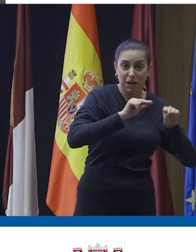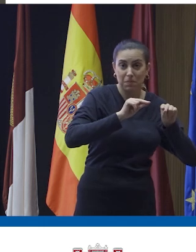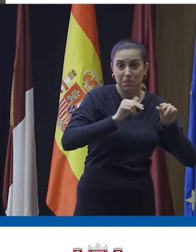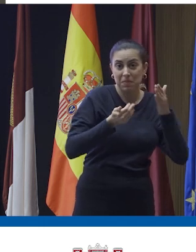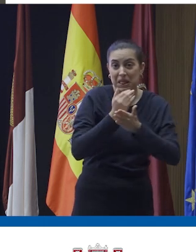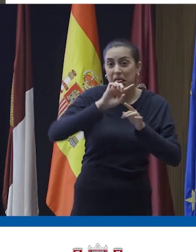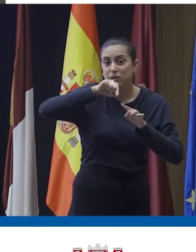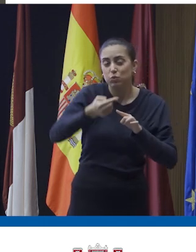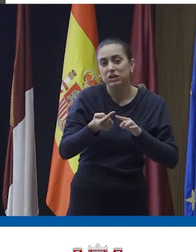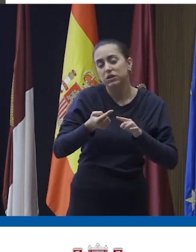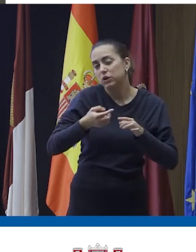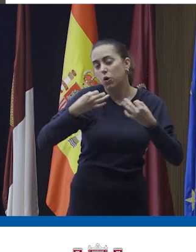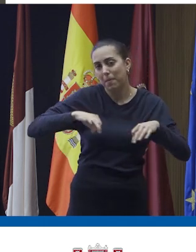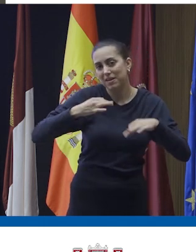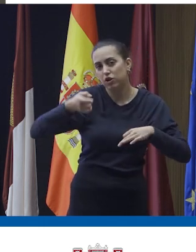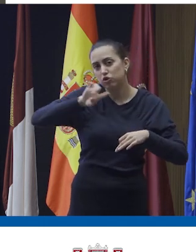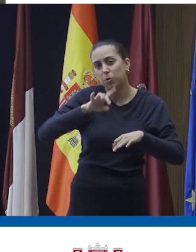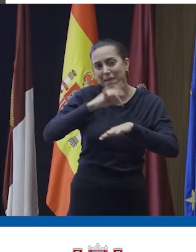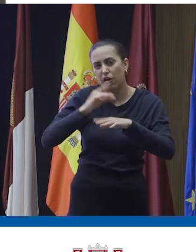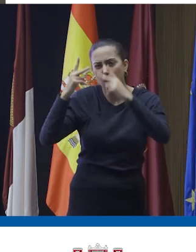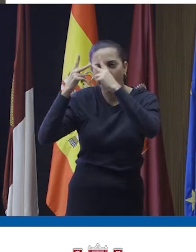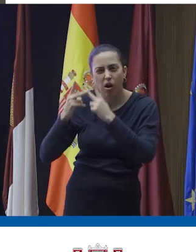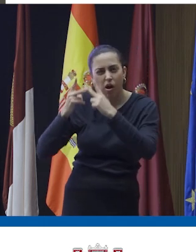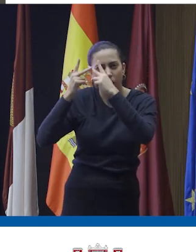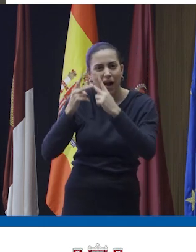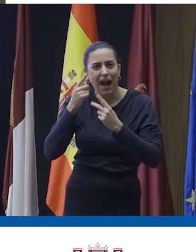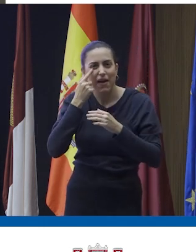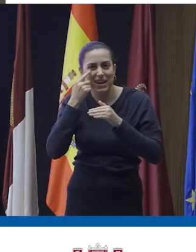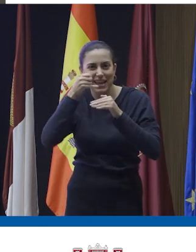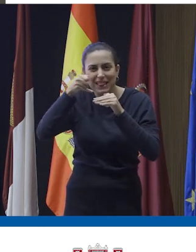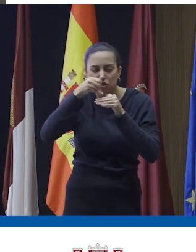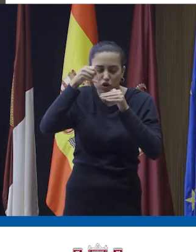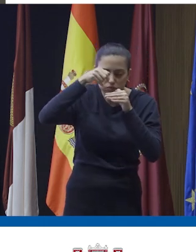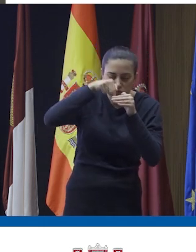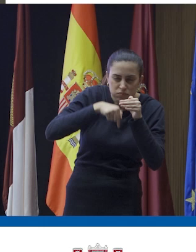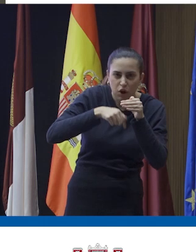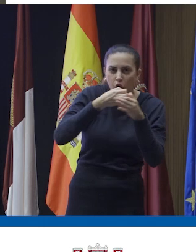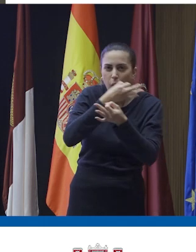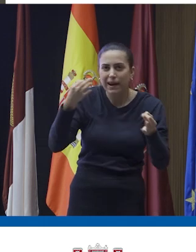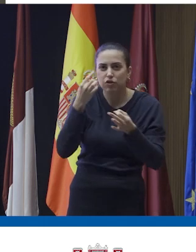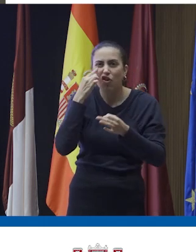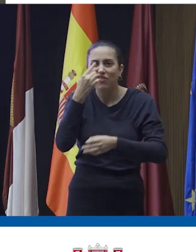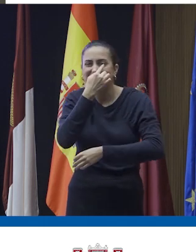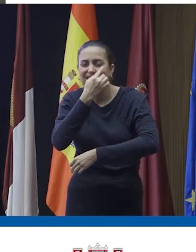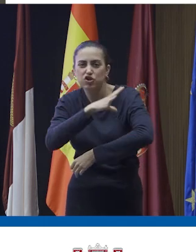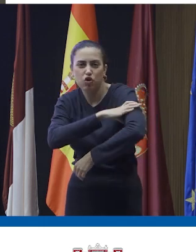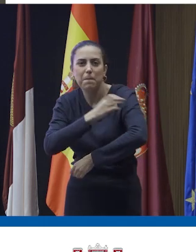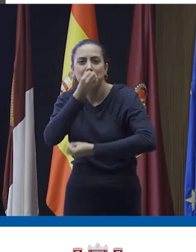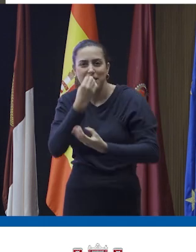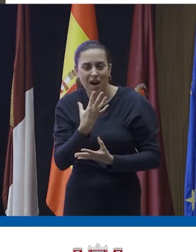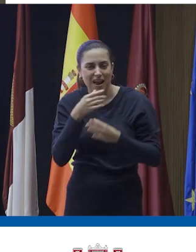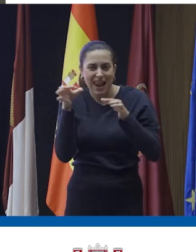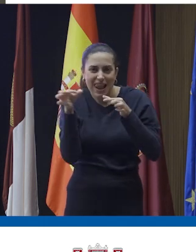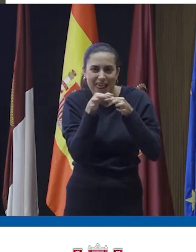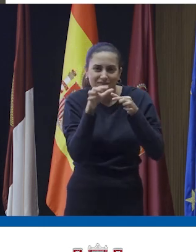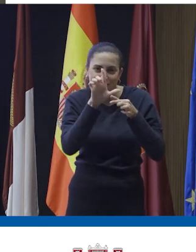de la cirugía al día siguiente. Entonces, en el que chequeamos incisiones, vemos que todo esté correcto, la tensión está bien, la lente está en su sitio y no esté el